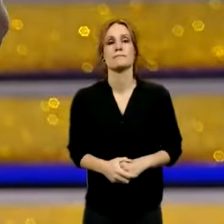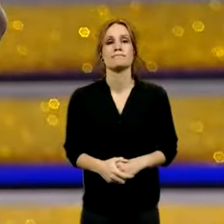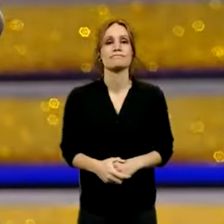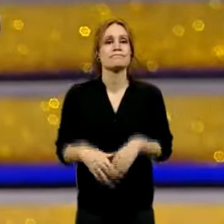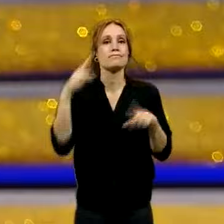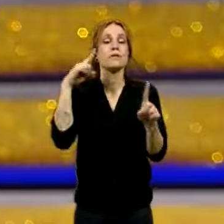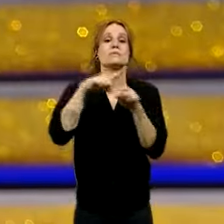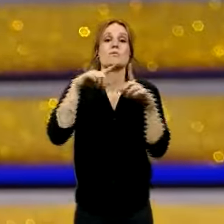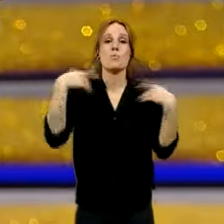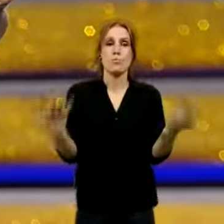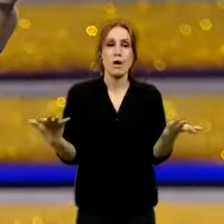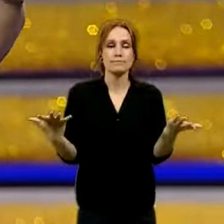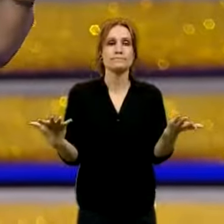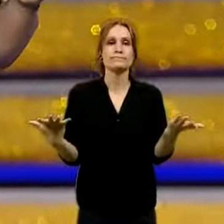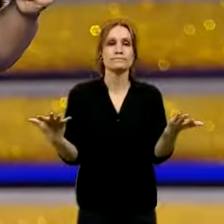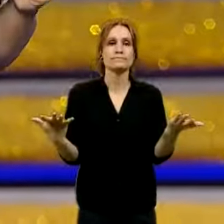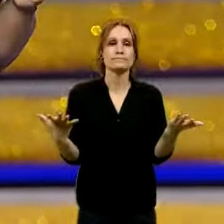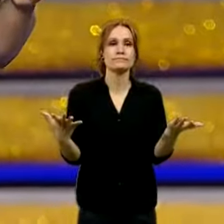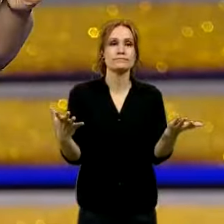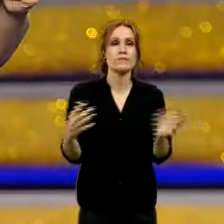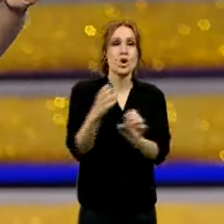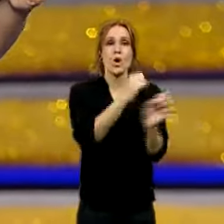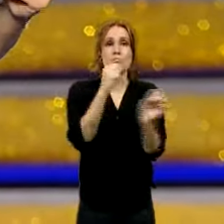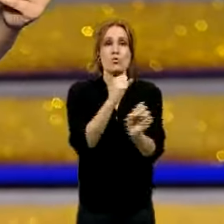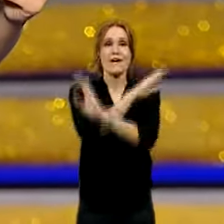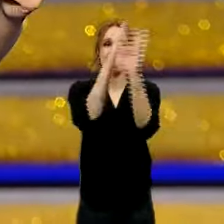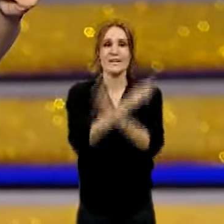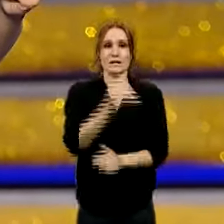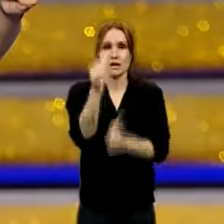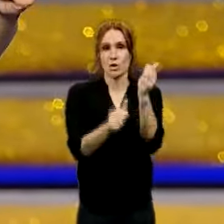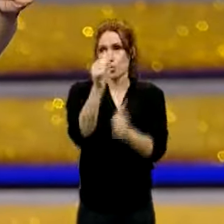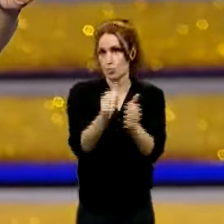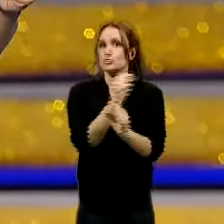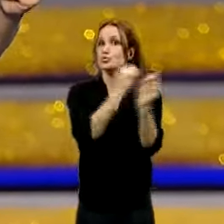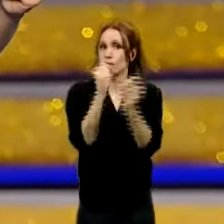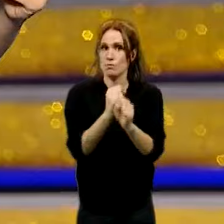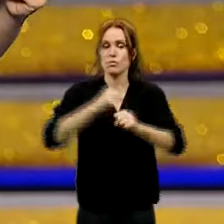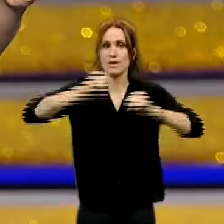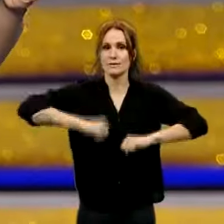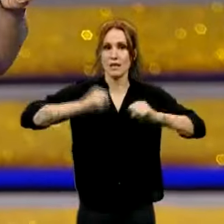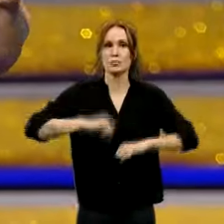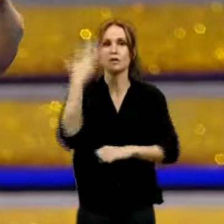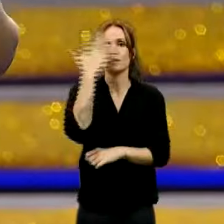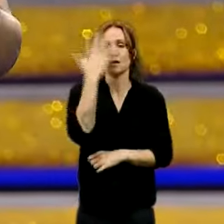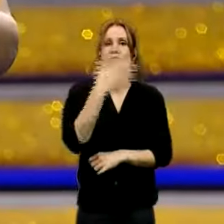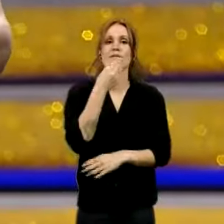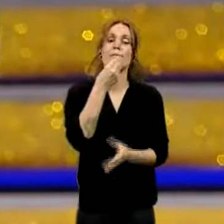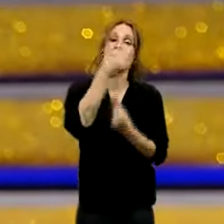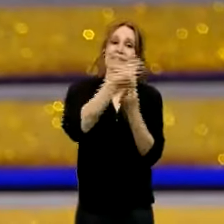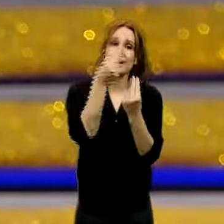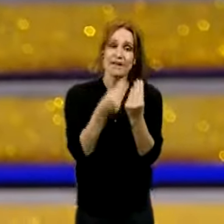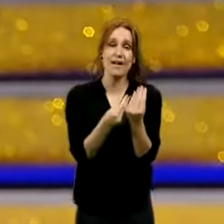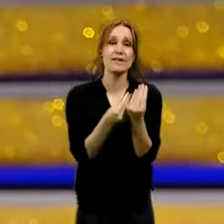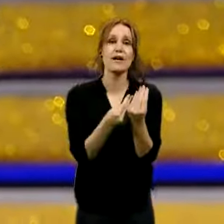de proceder a la elección de los 8 finalistas del concurso de murgas adultas del Carnaval de Las Palmas de Gran